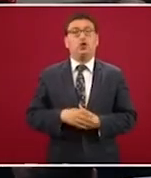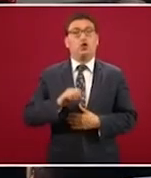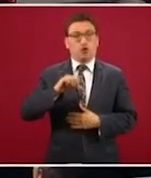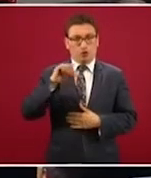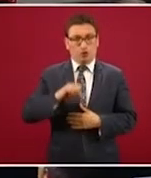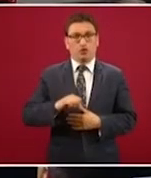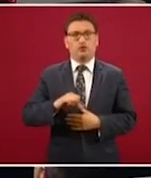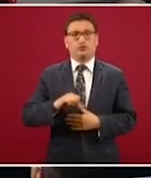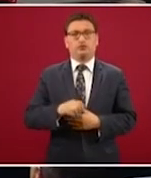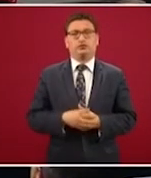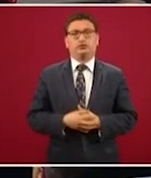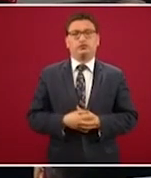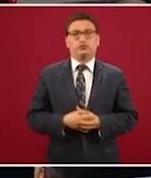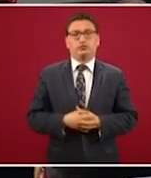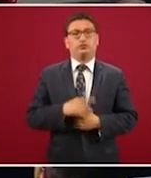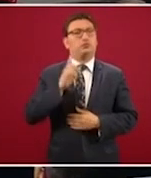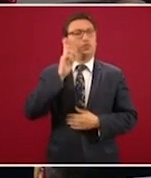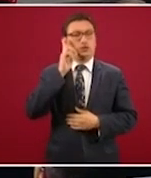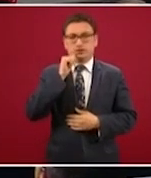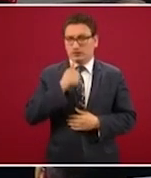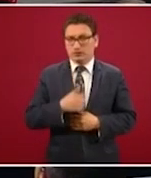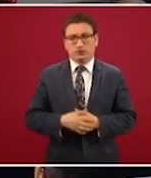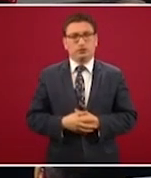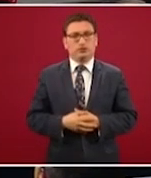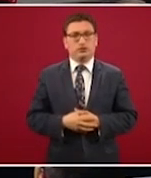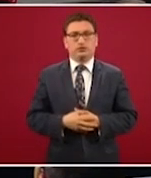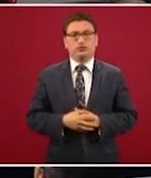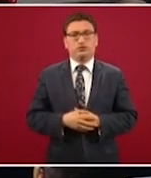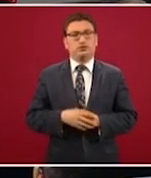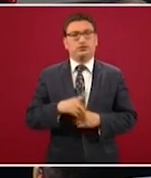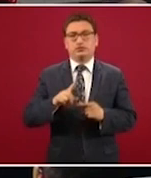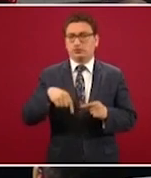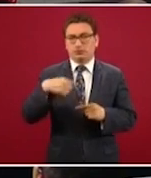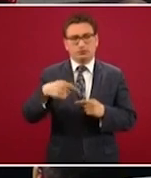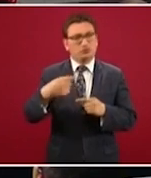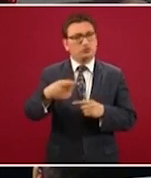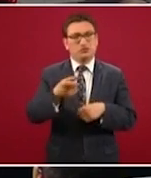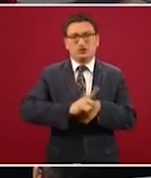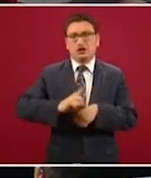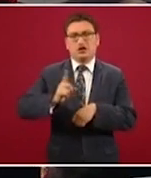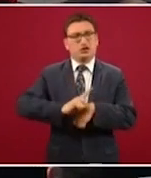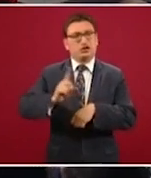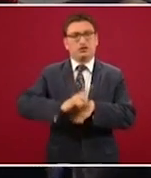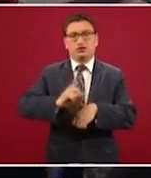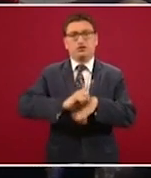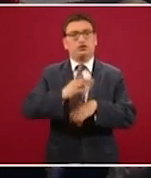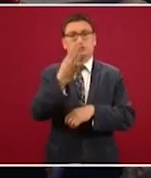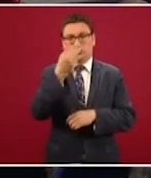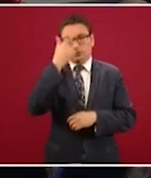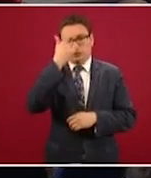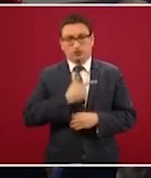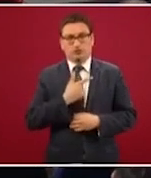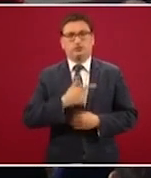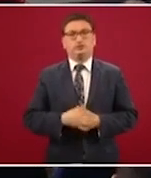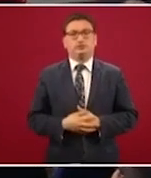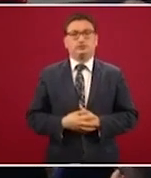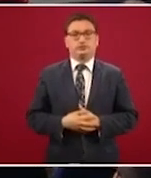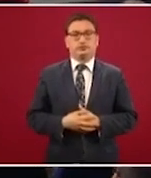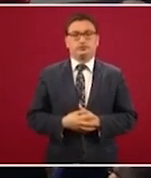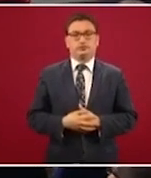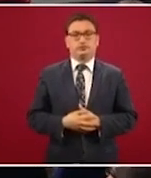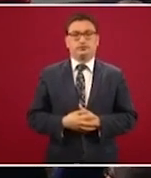hoy, mañana, pasado mañana, todos los días, 9 de la noche.